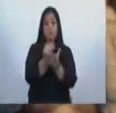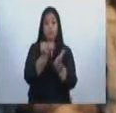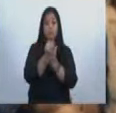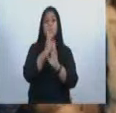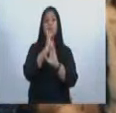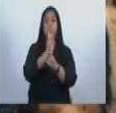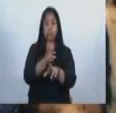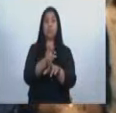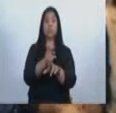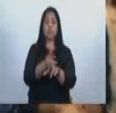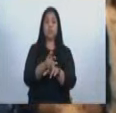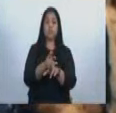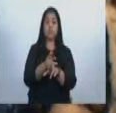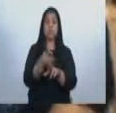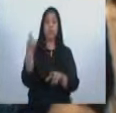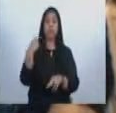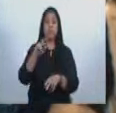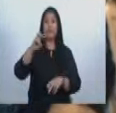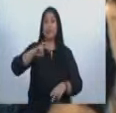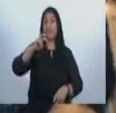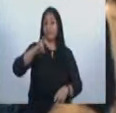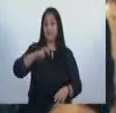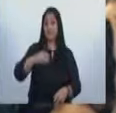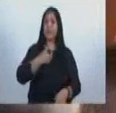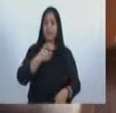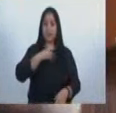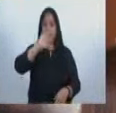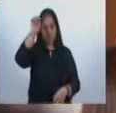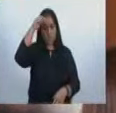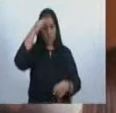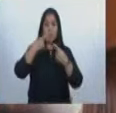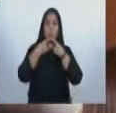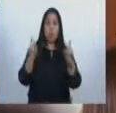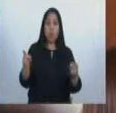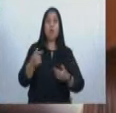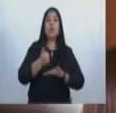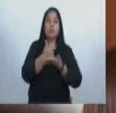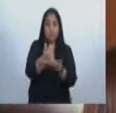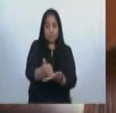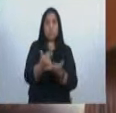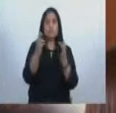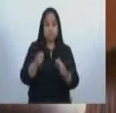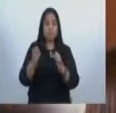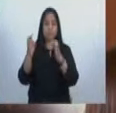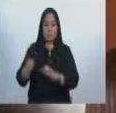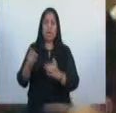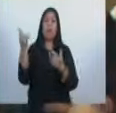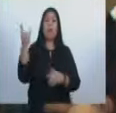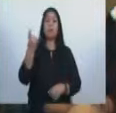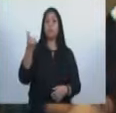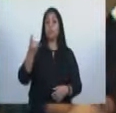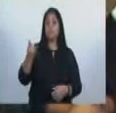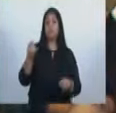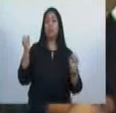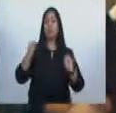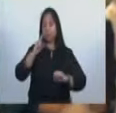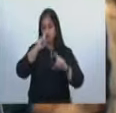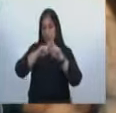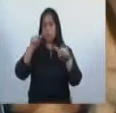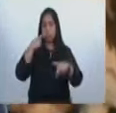respondan a la necesidad de tener políticas públicas que sirvan a la población las universidades van a ser